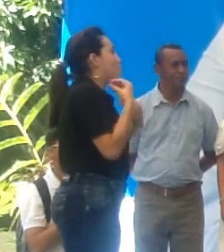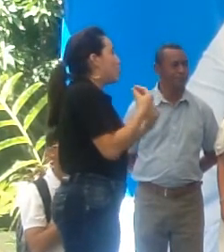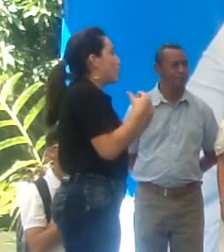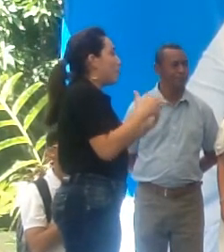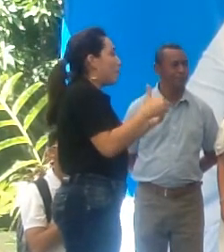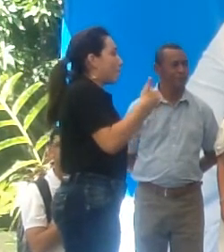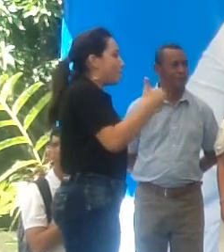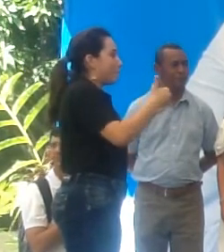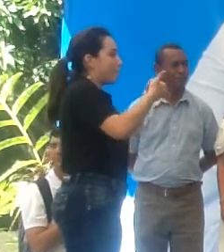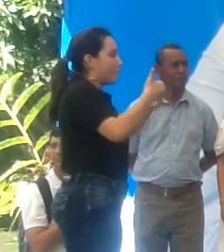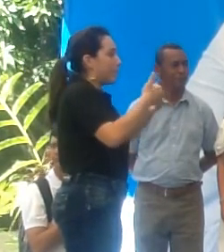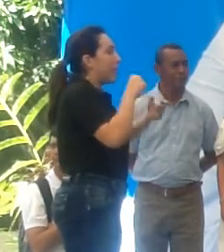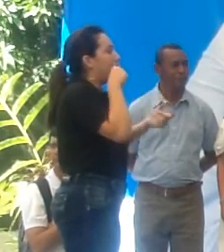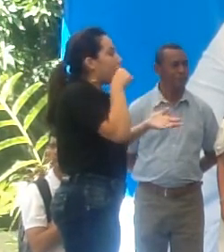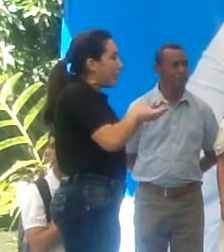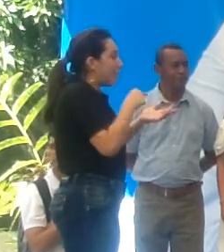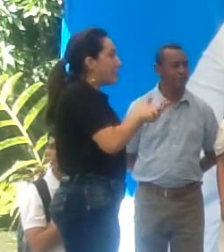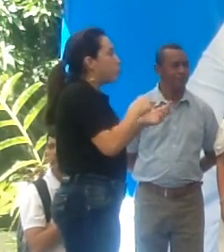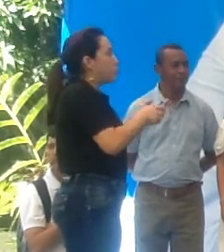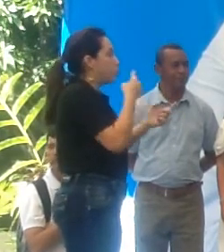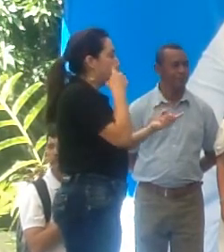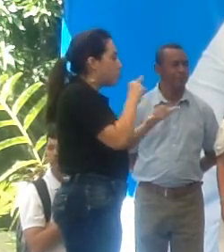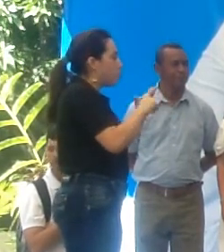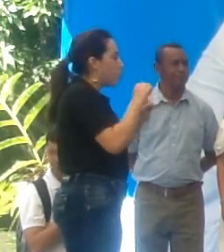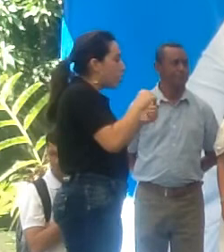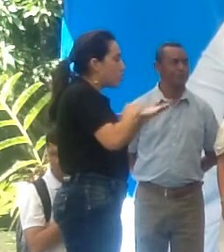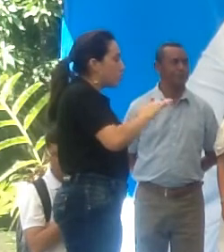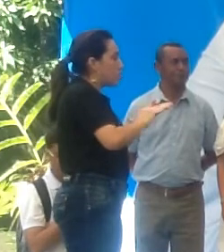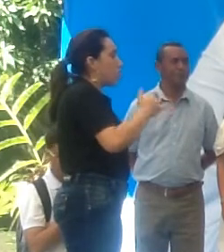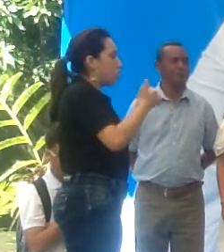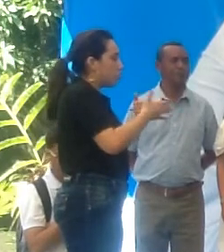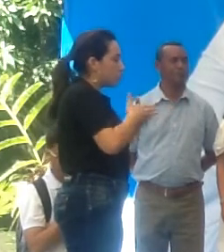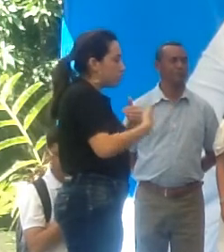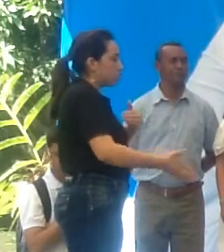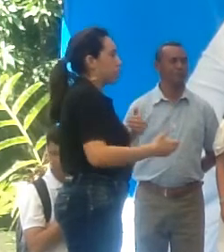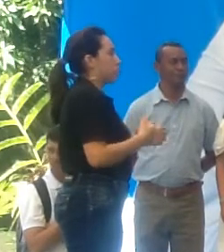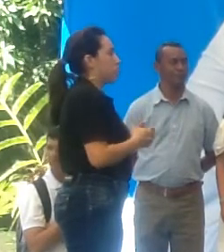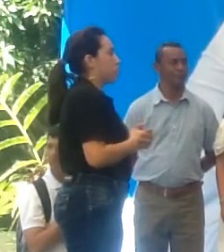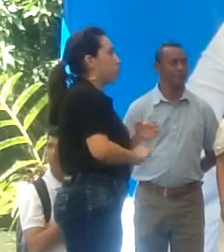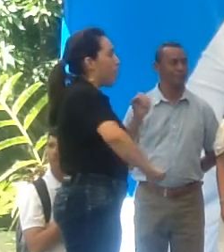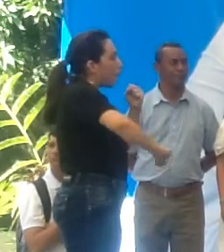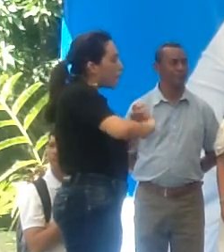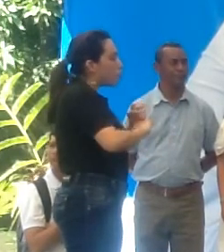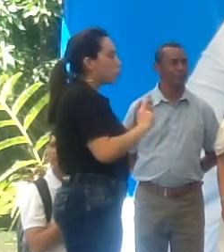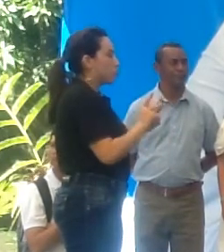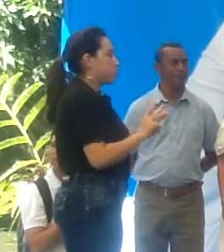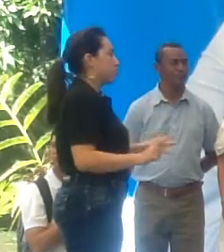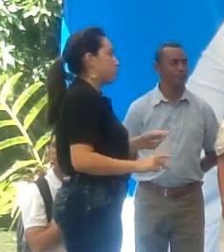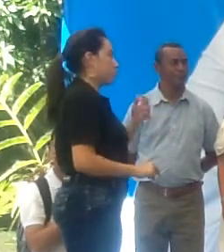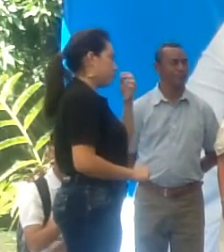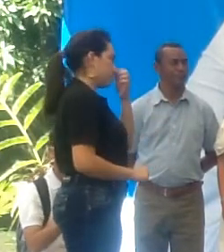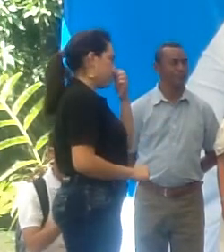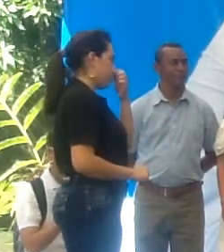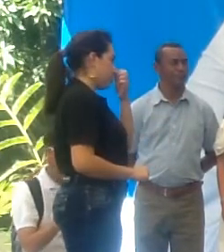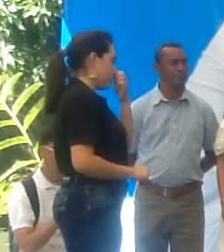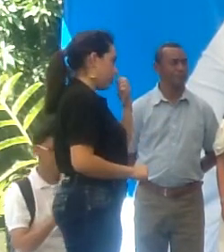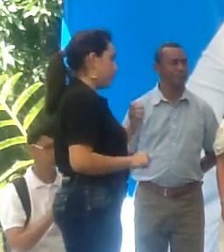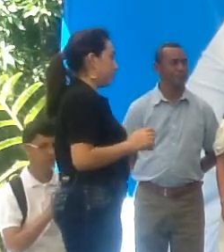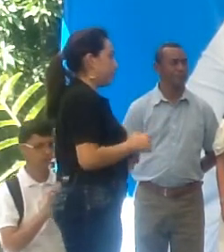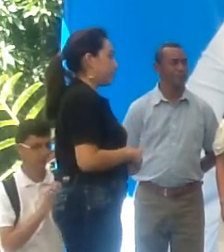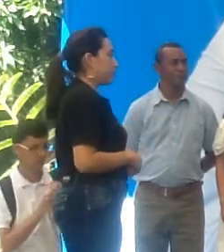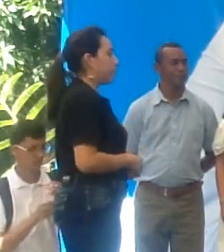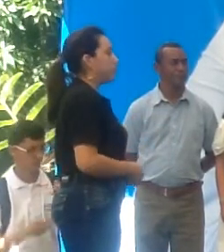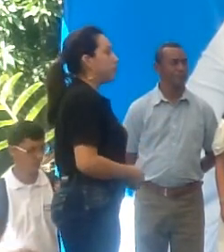los propósitos que queremos atender a partir de este momento de la mano de los ciudadanos. Y naturalmente